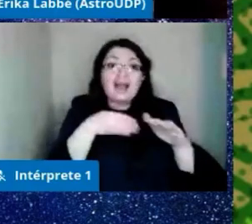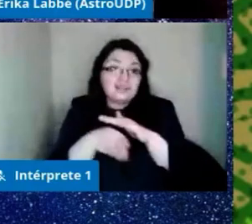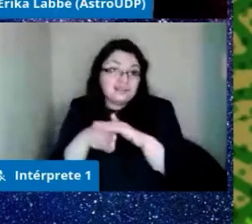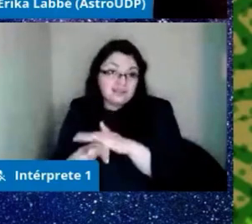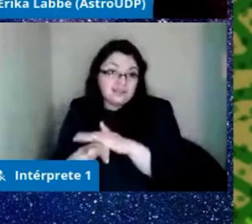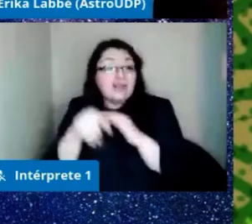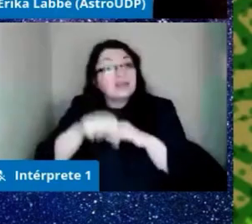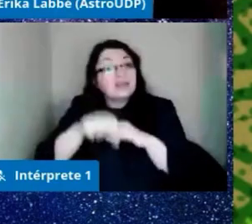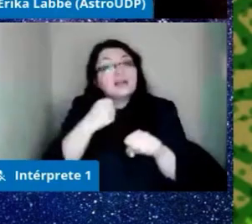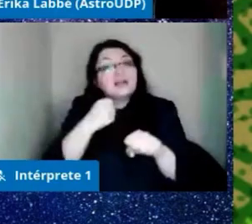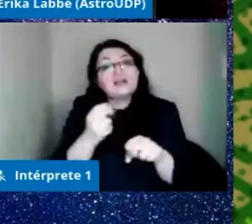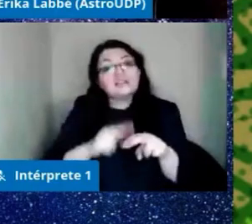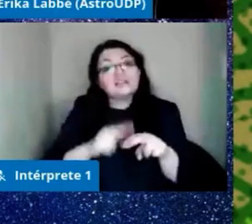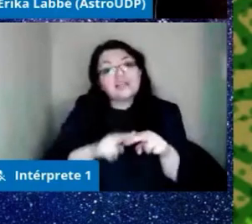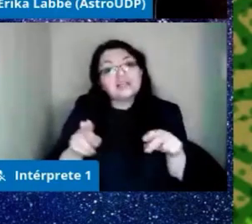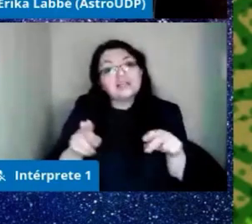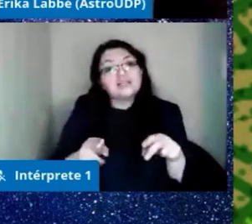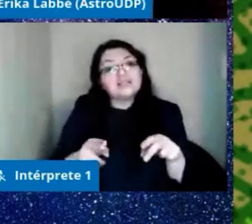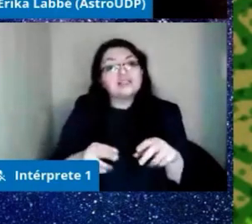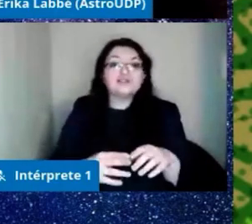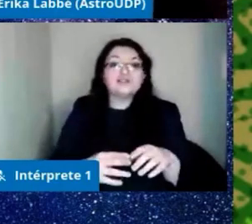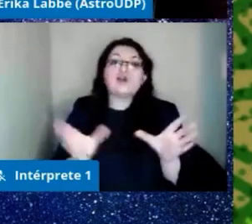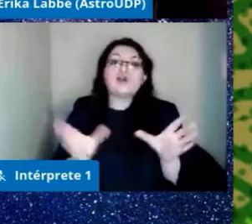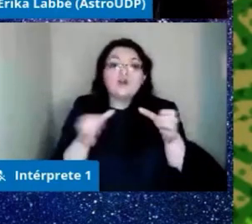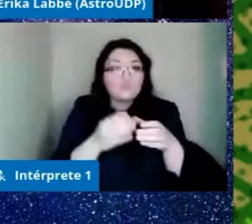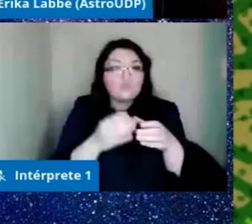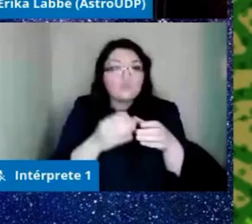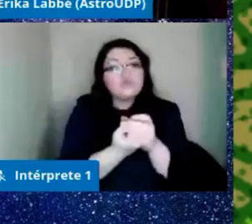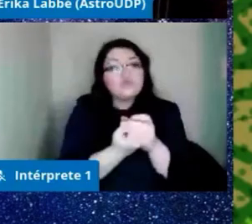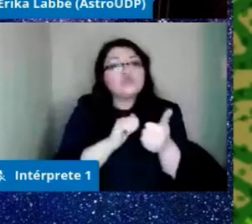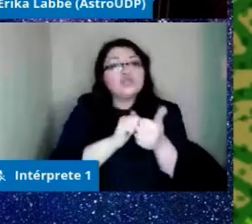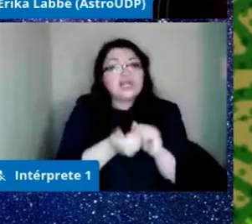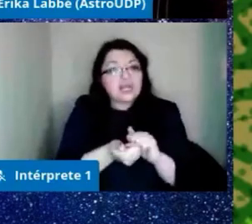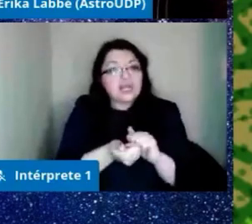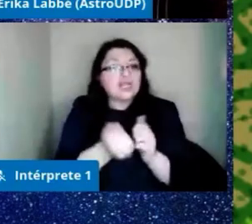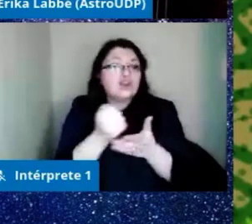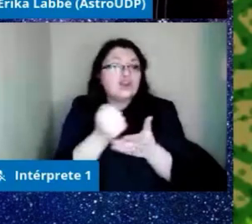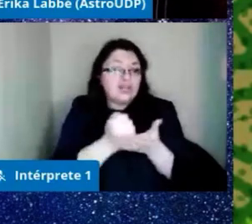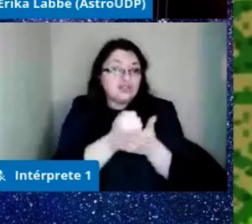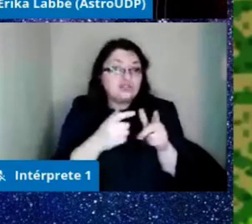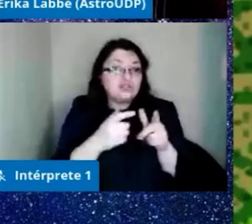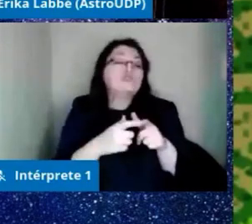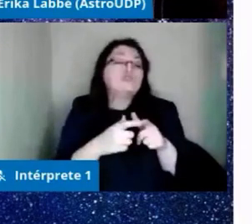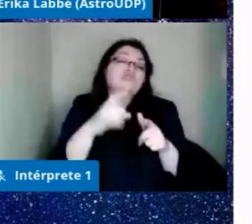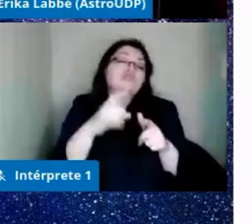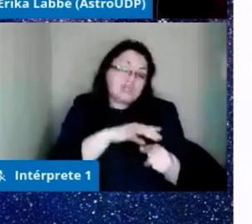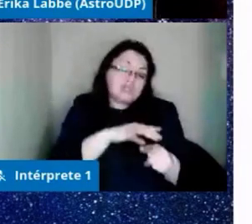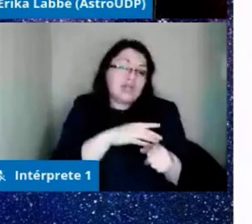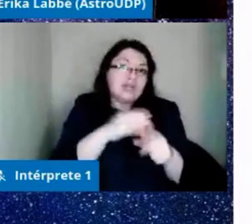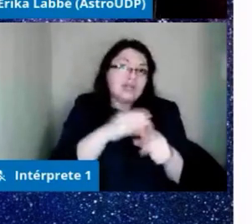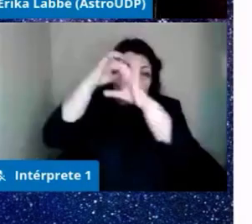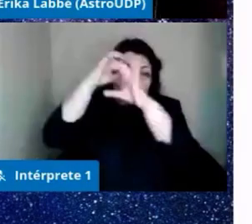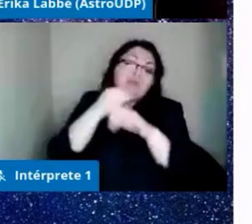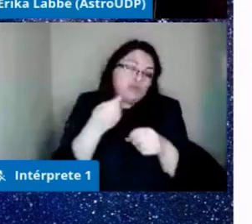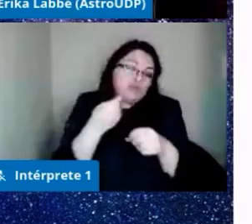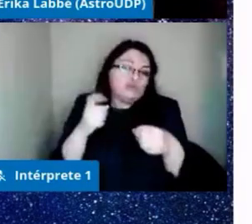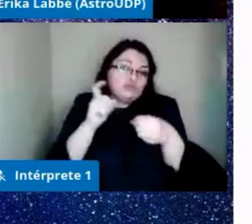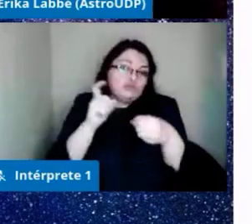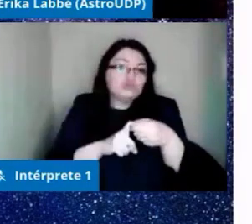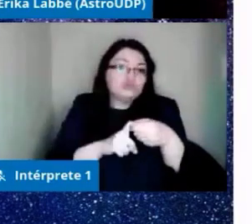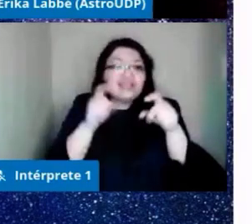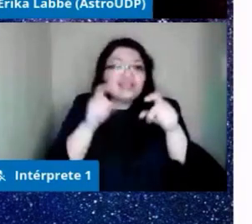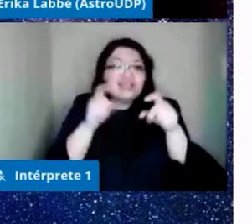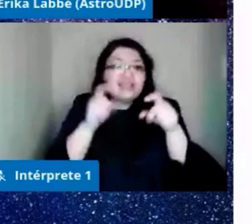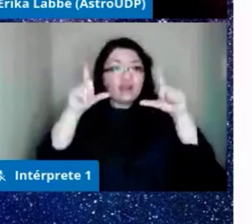el Grupo de Inclusión y Género de la Sociedad Chilena de Astronomía, SOCHIAS, al cual pertenezco también, y aquí tenemos una foto